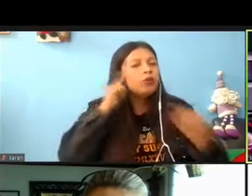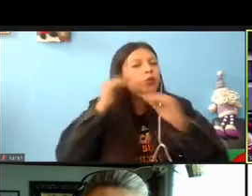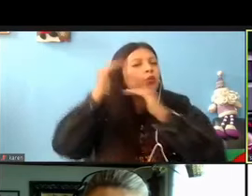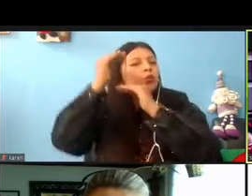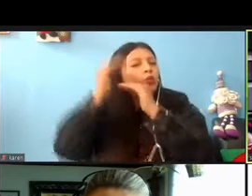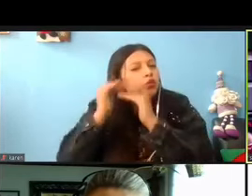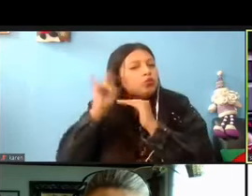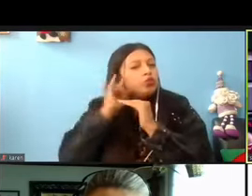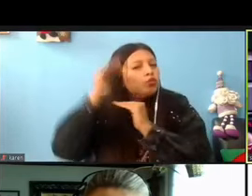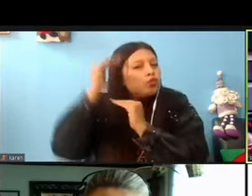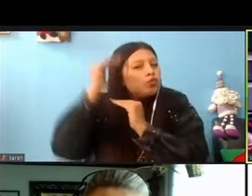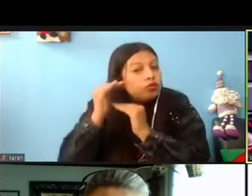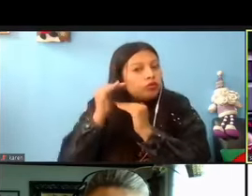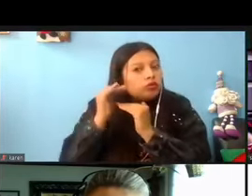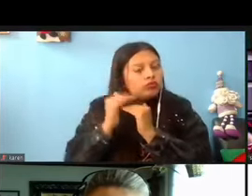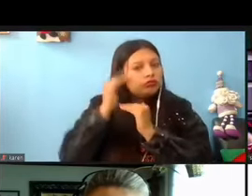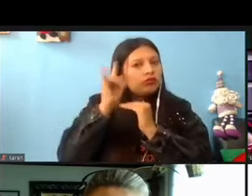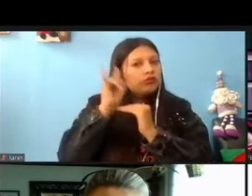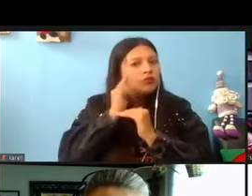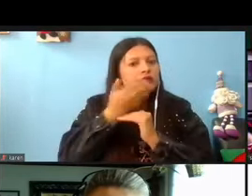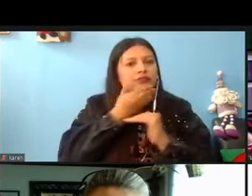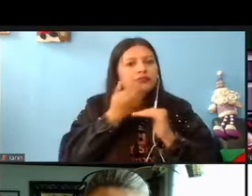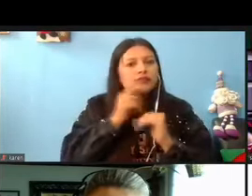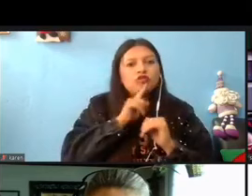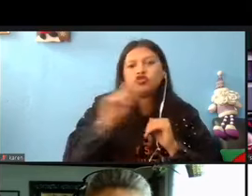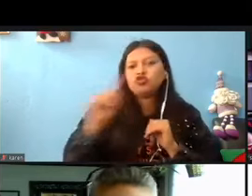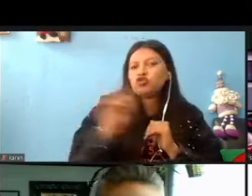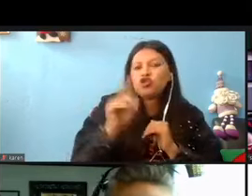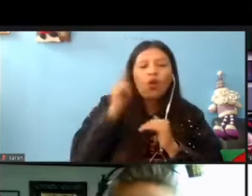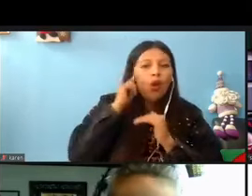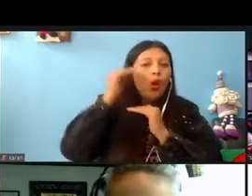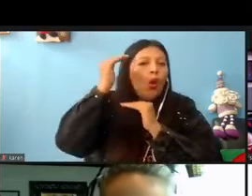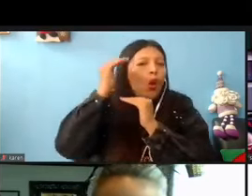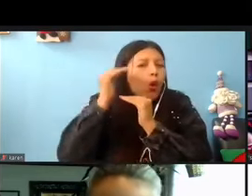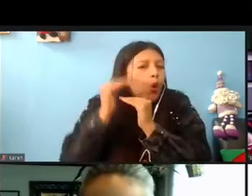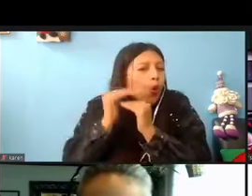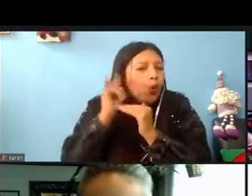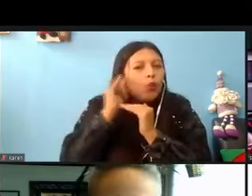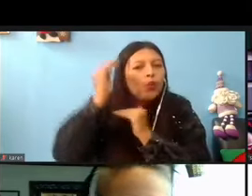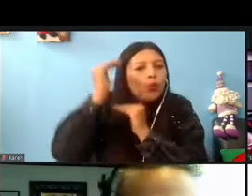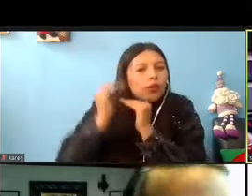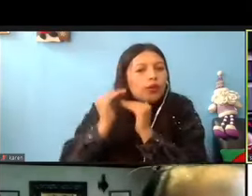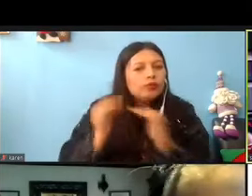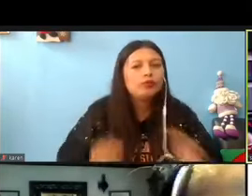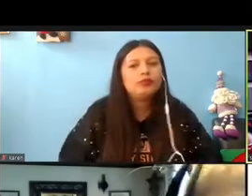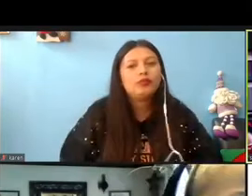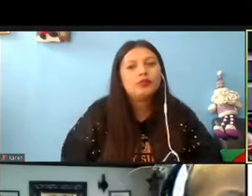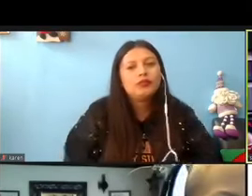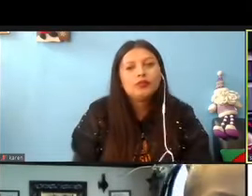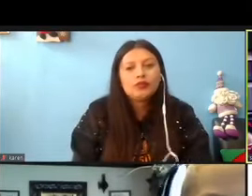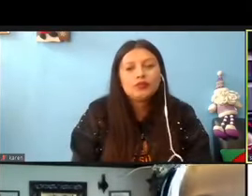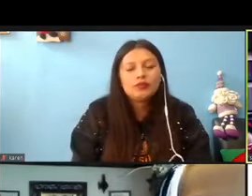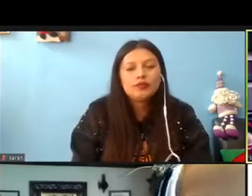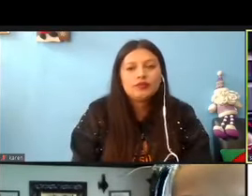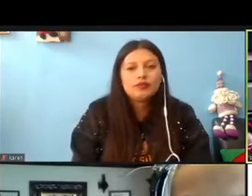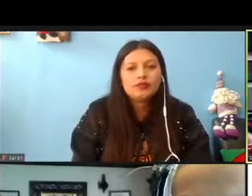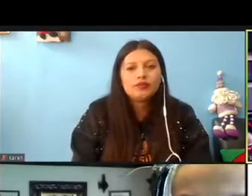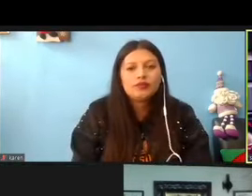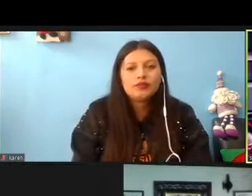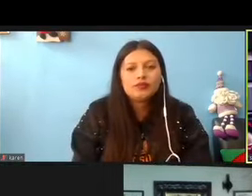audio. ¿Ahí está mejor? No. No. Estás bajitica. Está súper bajito tu audio y